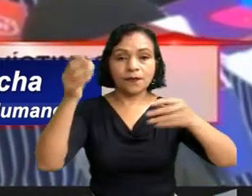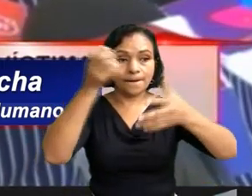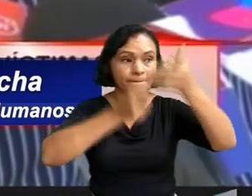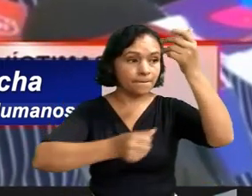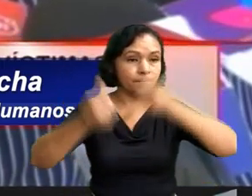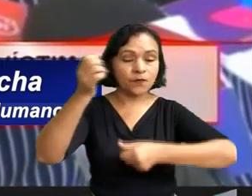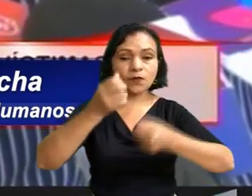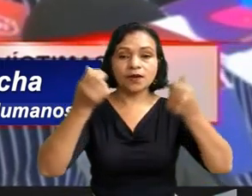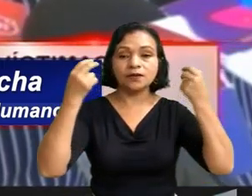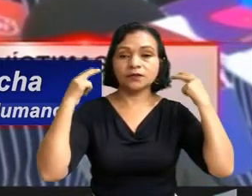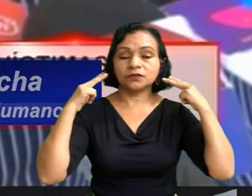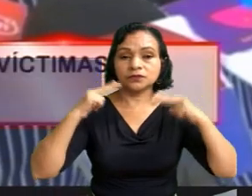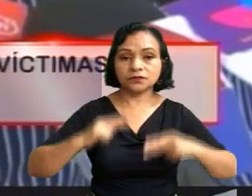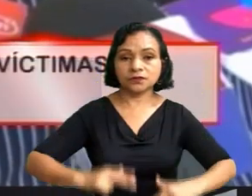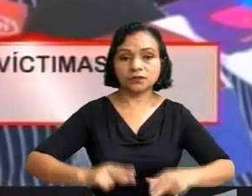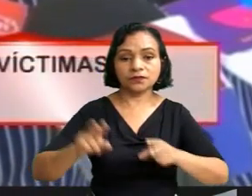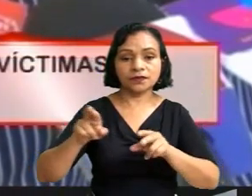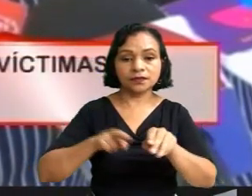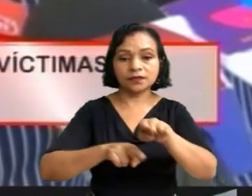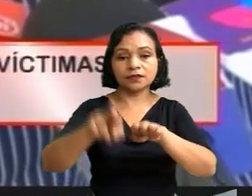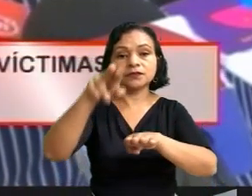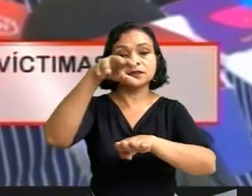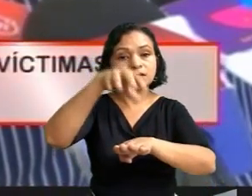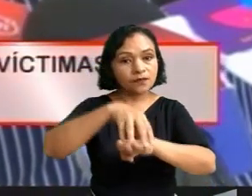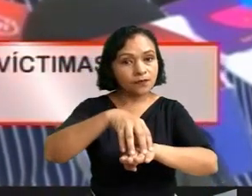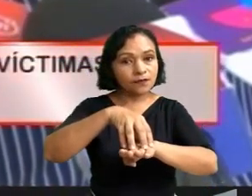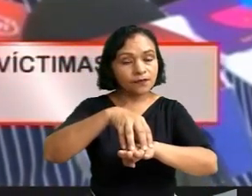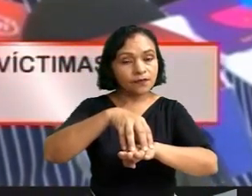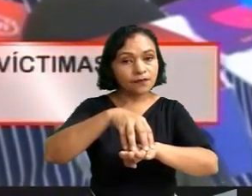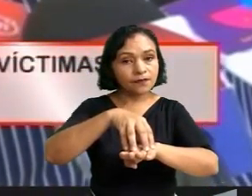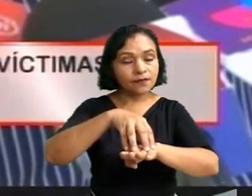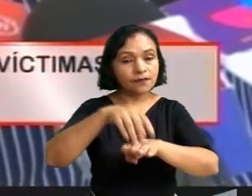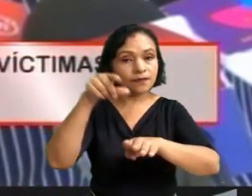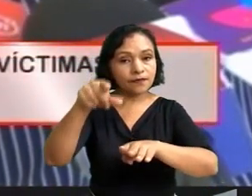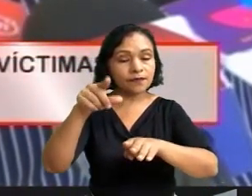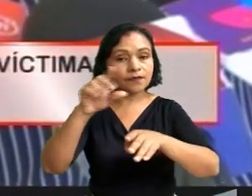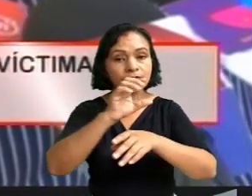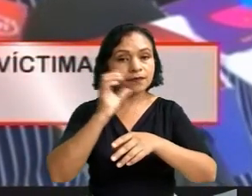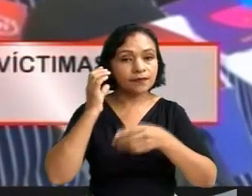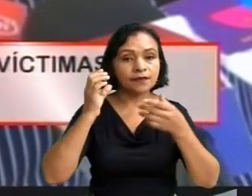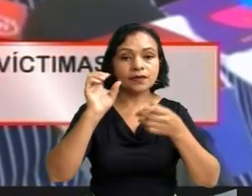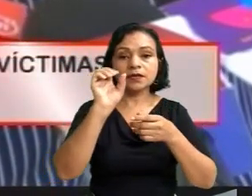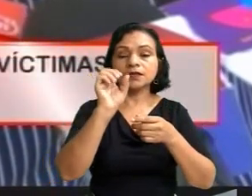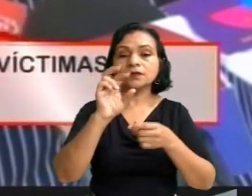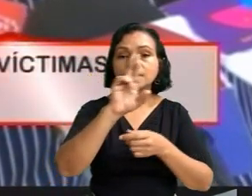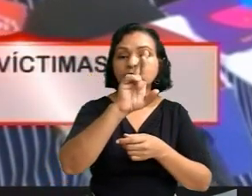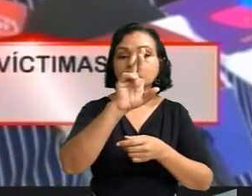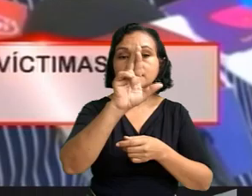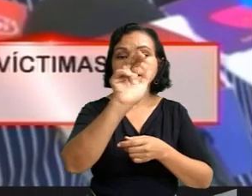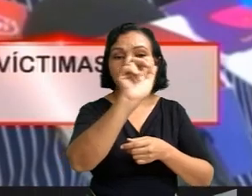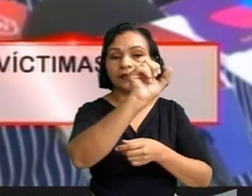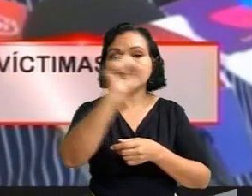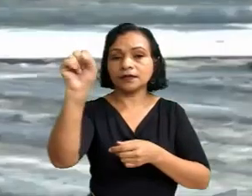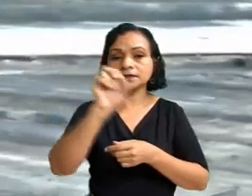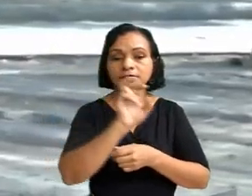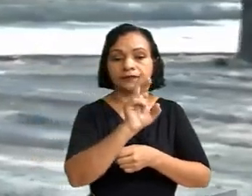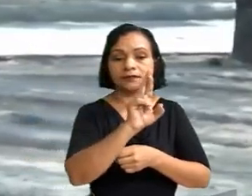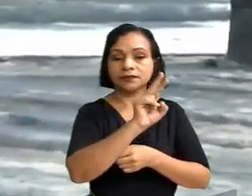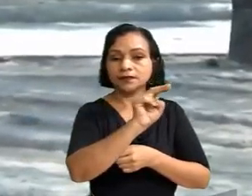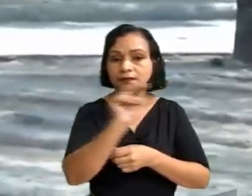acompañe río san juan en el caribe sur y la región autónoma del caribe del norte